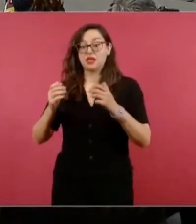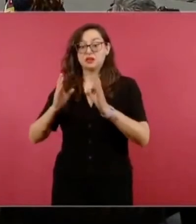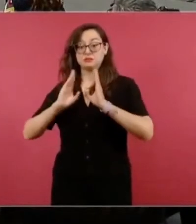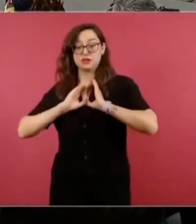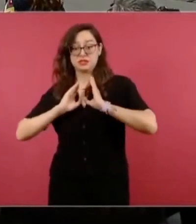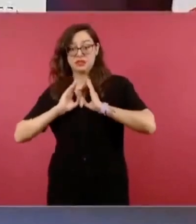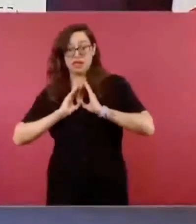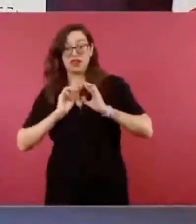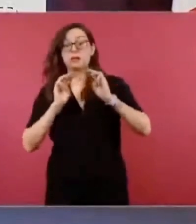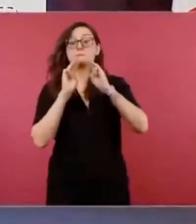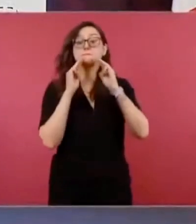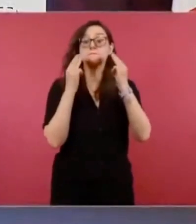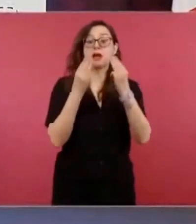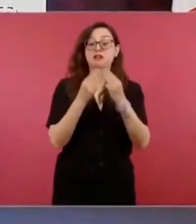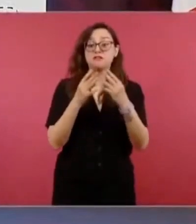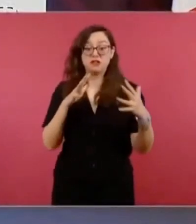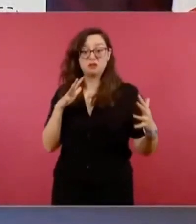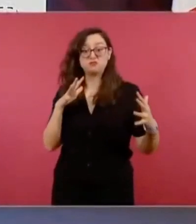enfrentamientos